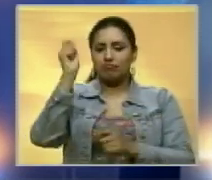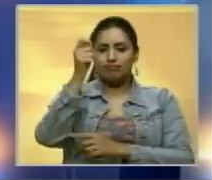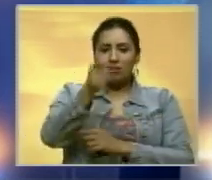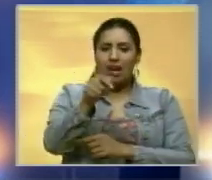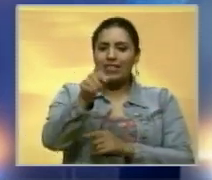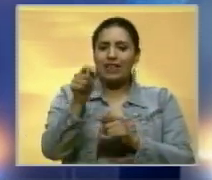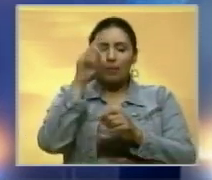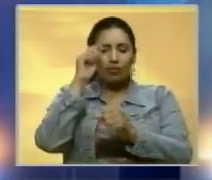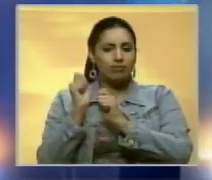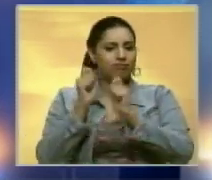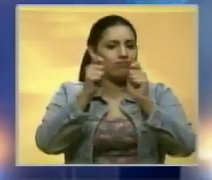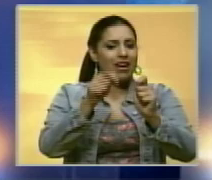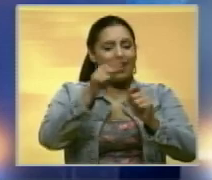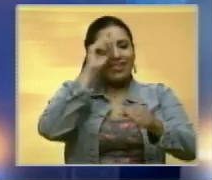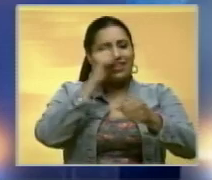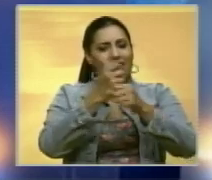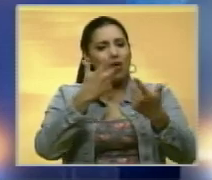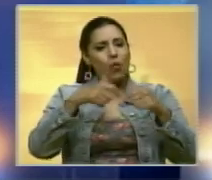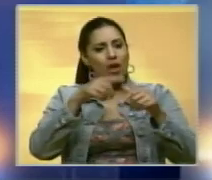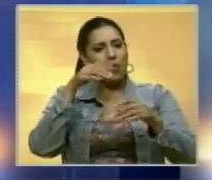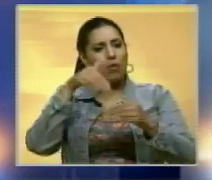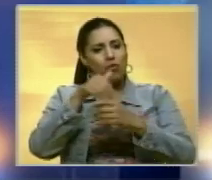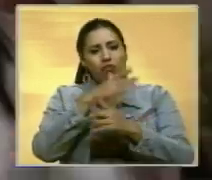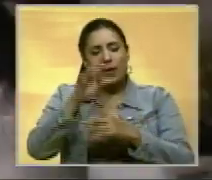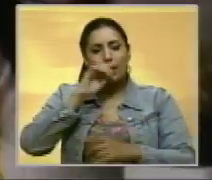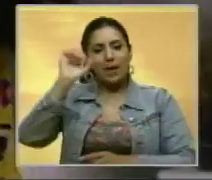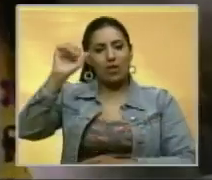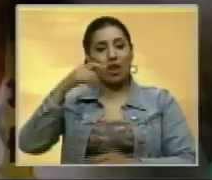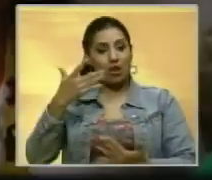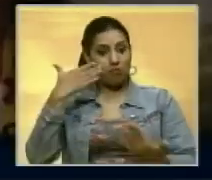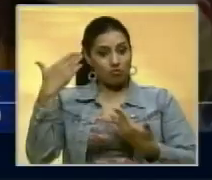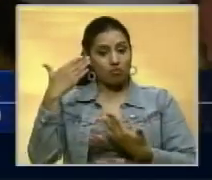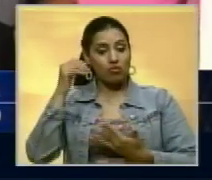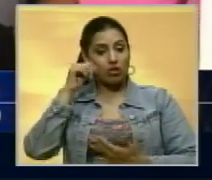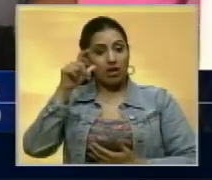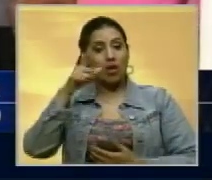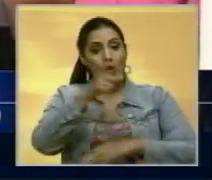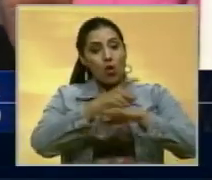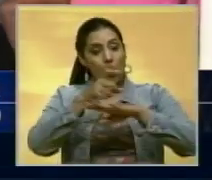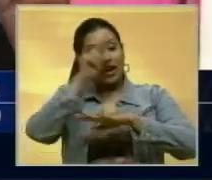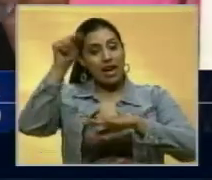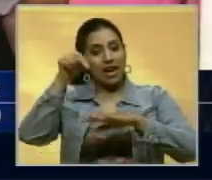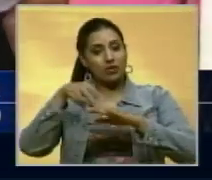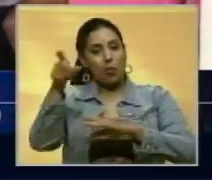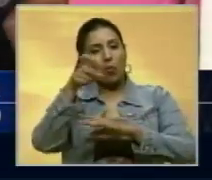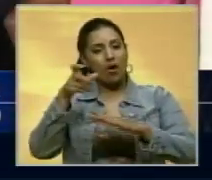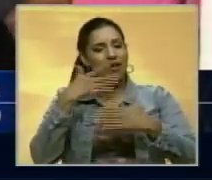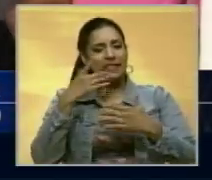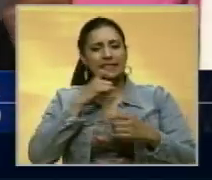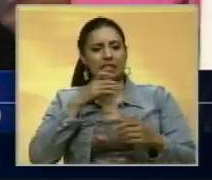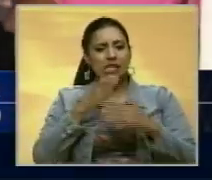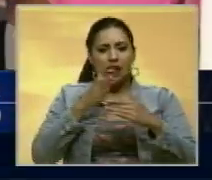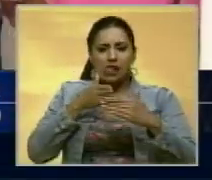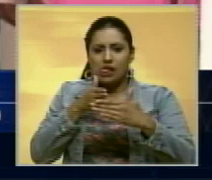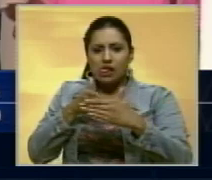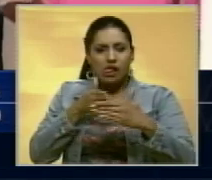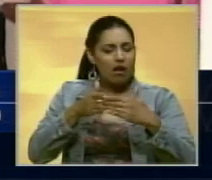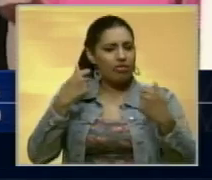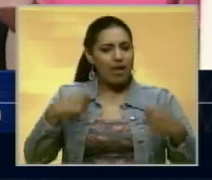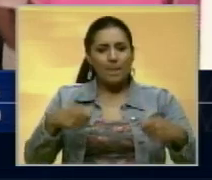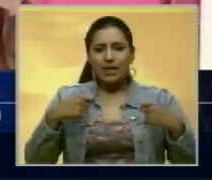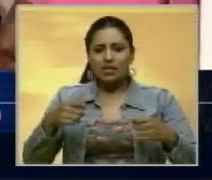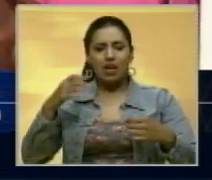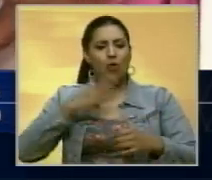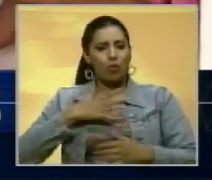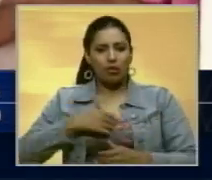para desarrollar actividades en pro del referéndum revocatorio. A juicio de González, el gobierno nacional busca dificultar las acciones de la